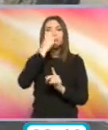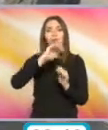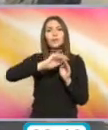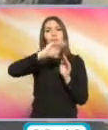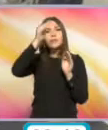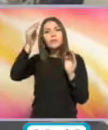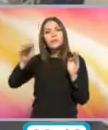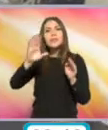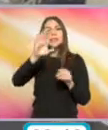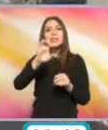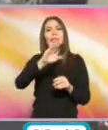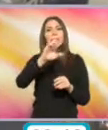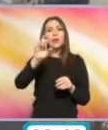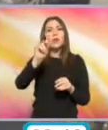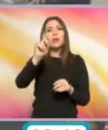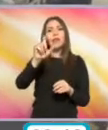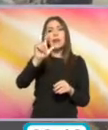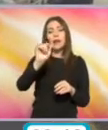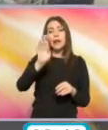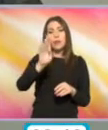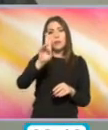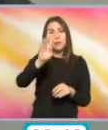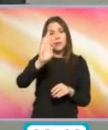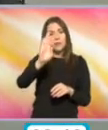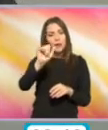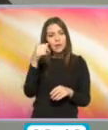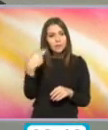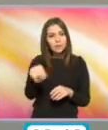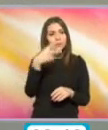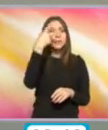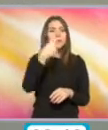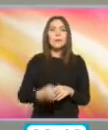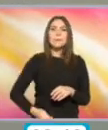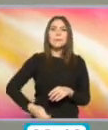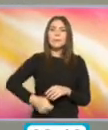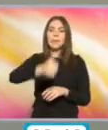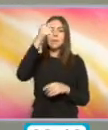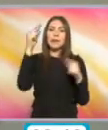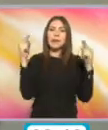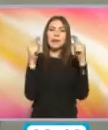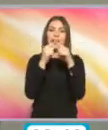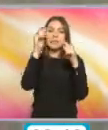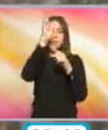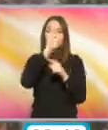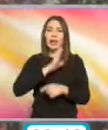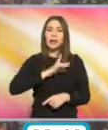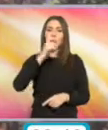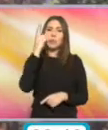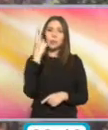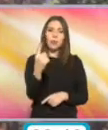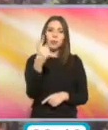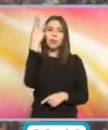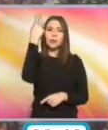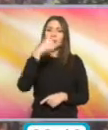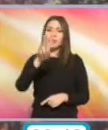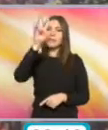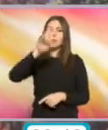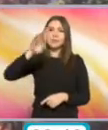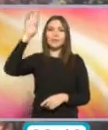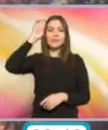muy famoso, ya lo veremos más adelante, pero yo quiero comenzar como siempre, catedral, nada más hay una, pero Claro. ahora sí ¿Qué que... catedral? ¿Qué